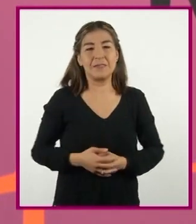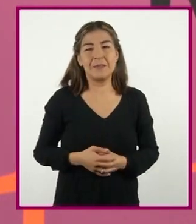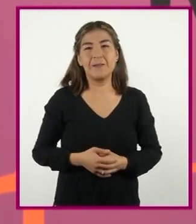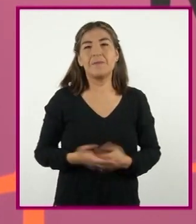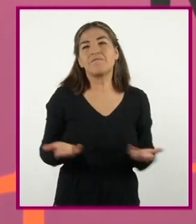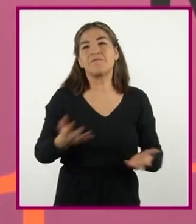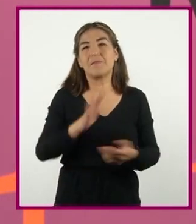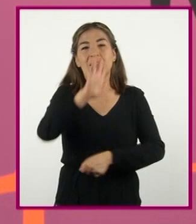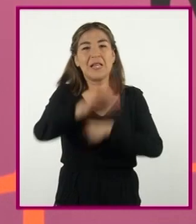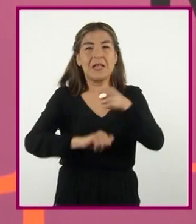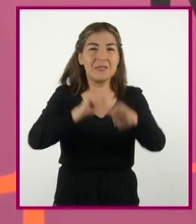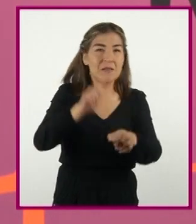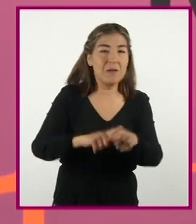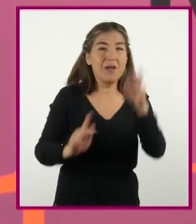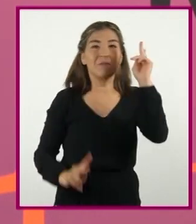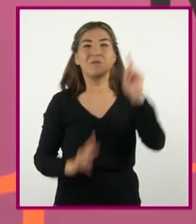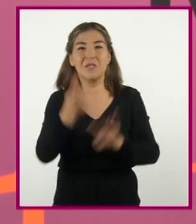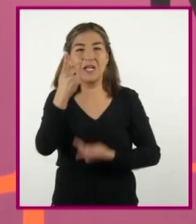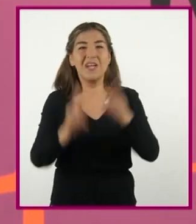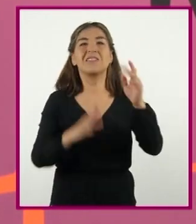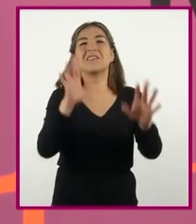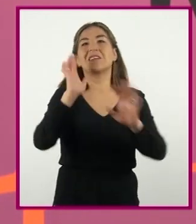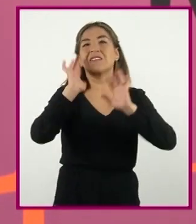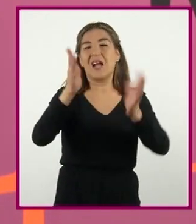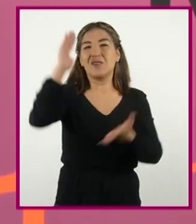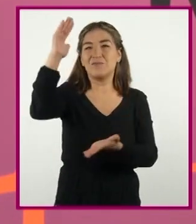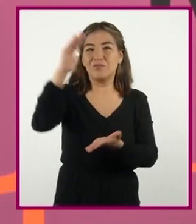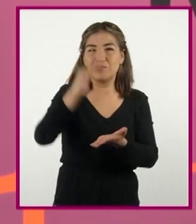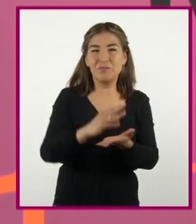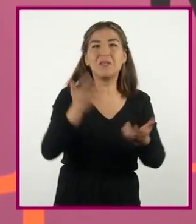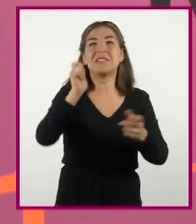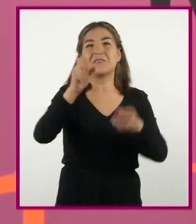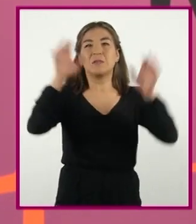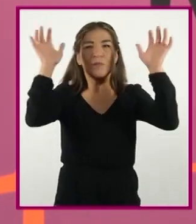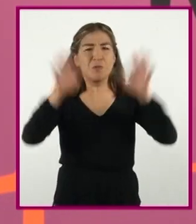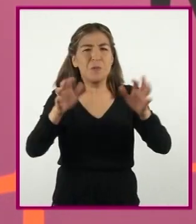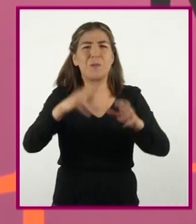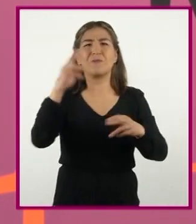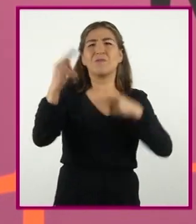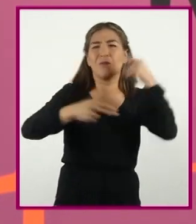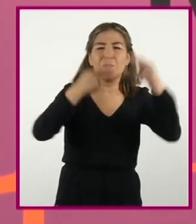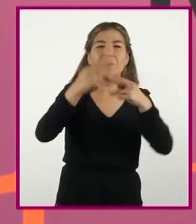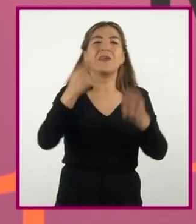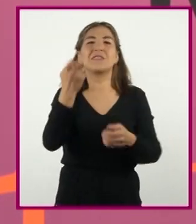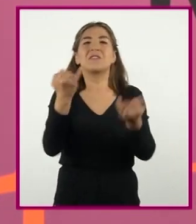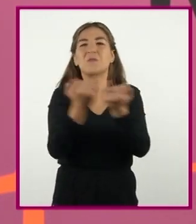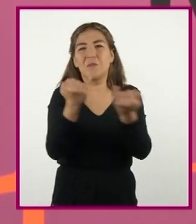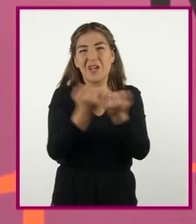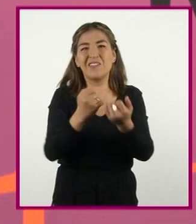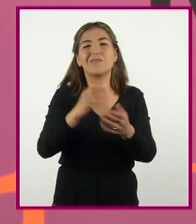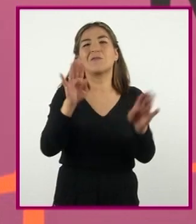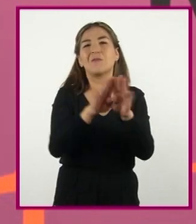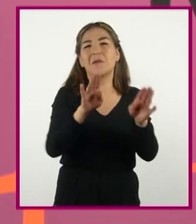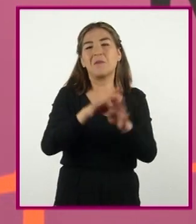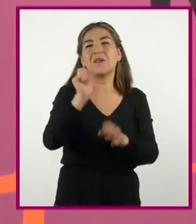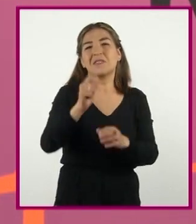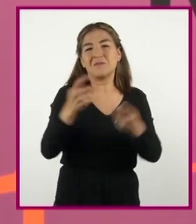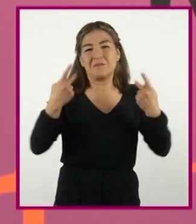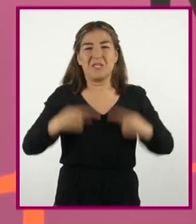recursos naturales, el cambio climático y el aumento de las desigualdades. Desde la década